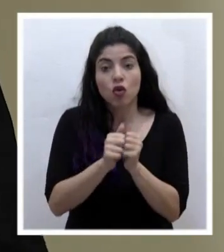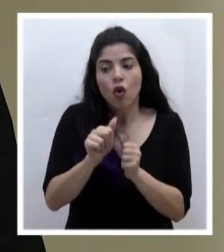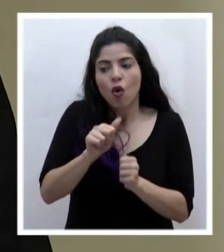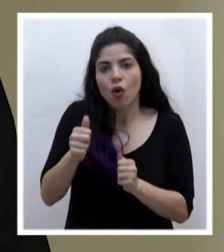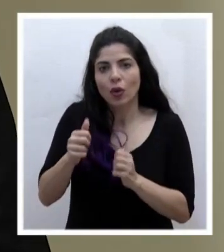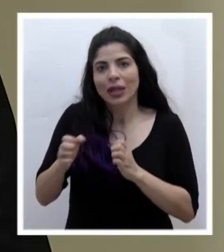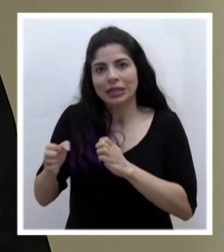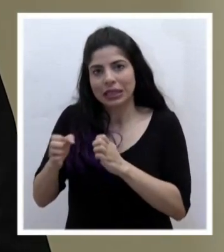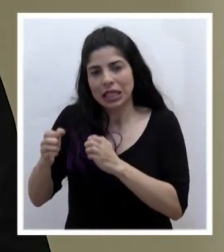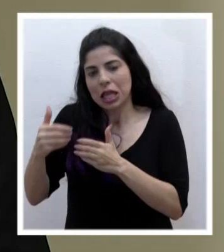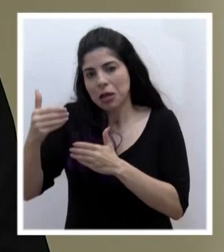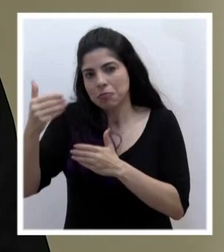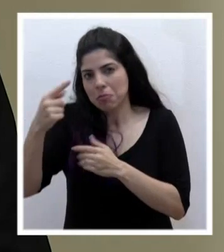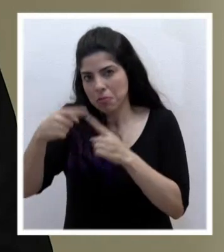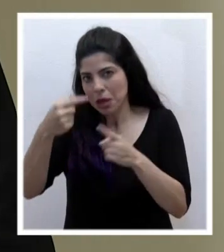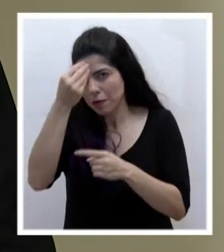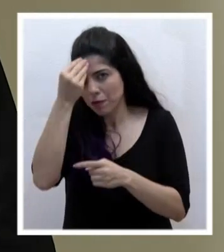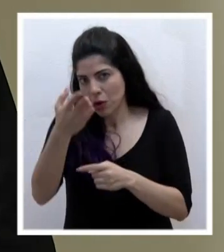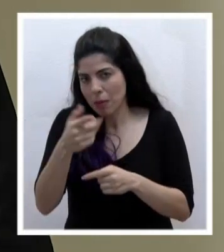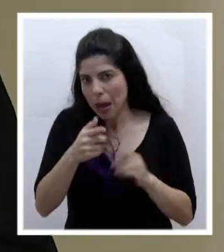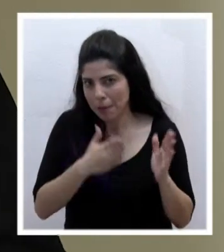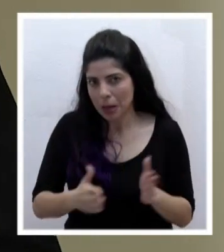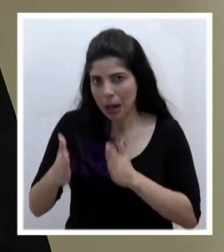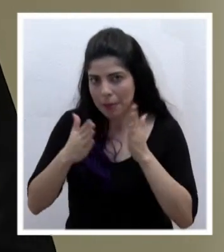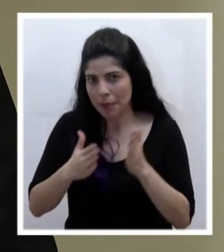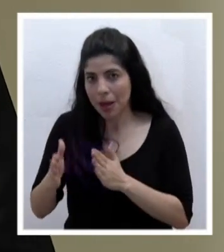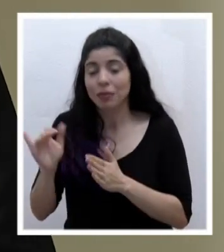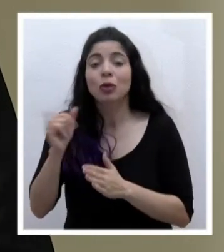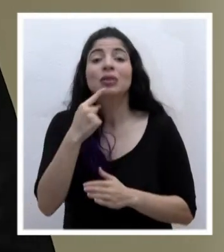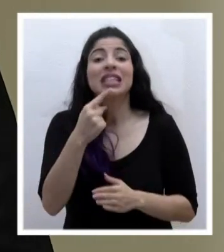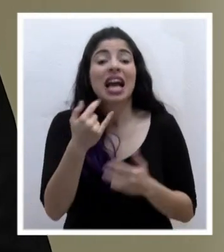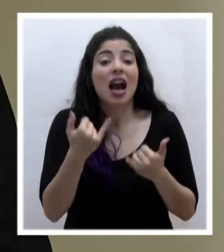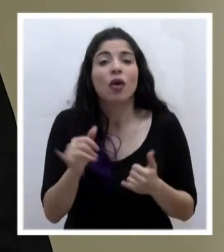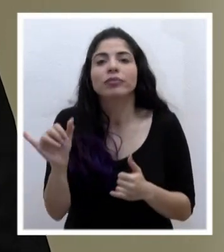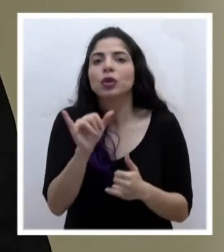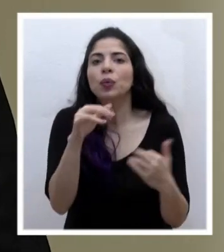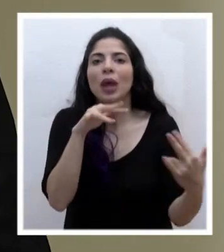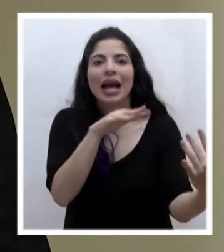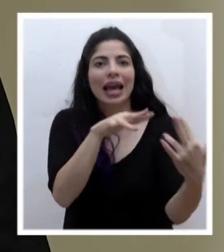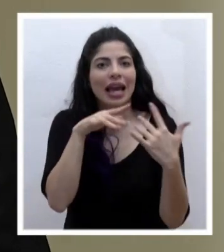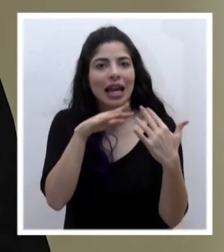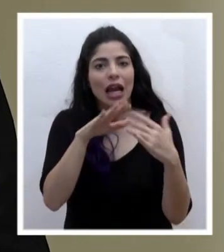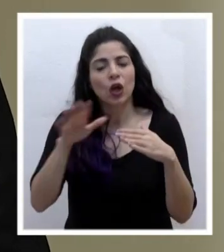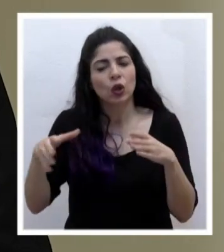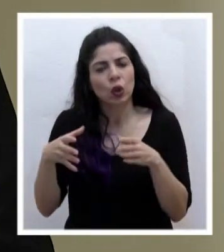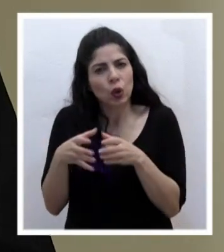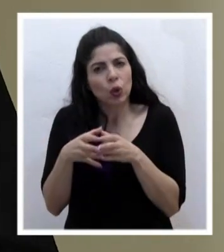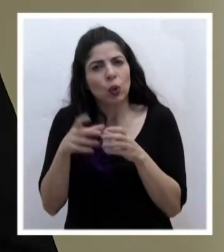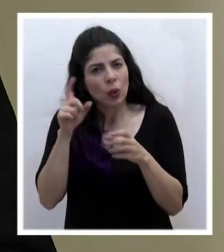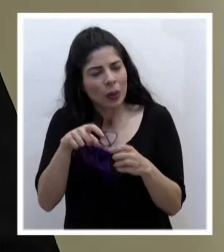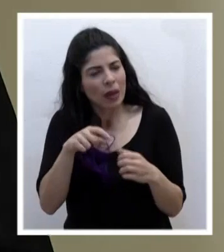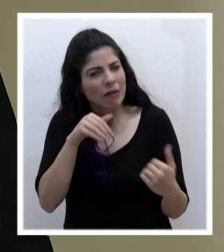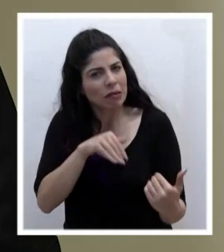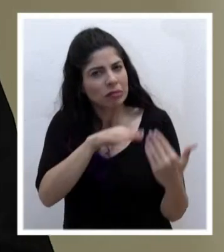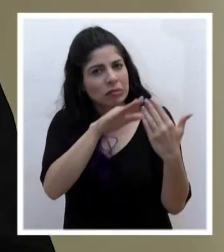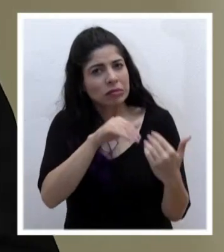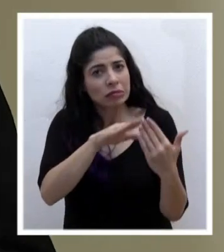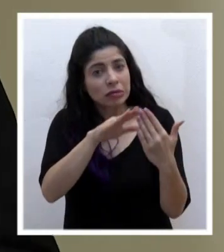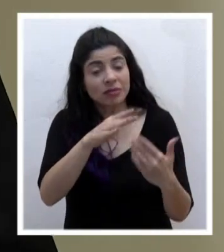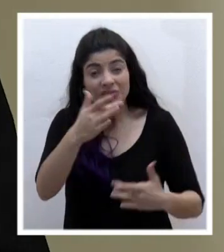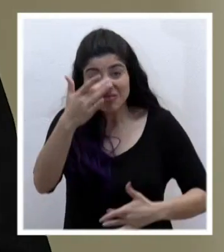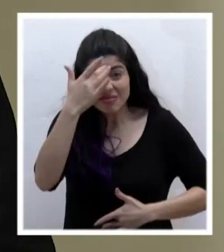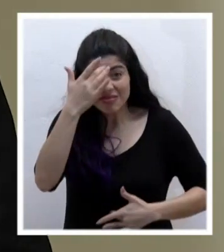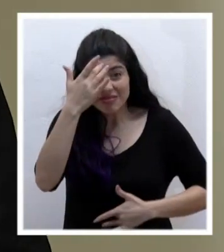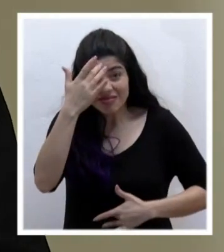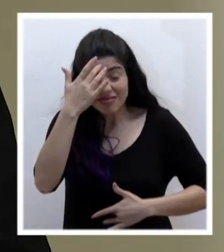estrategias que oportunamente les informaremos. Como les decía, es una guerra, tenemos que pelearla entre todos. La cantidad de casos